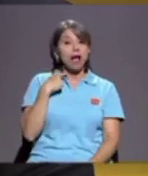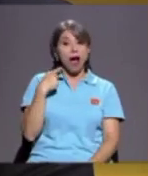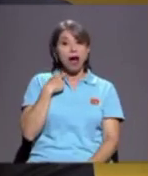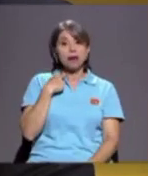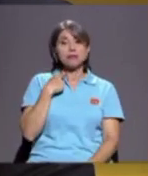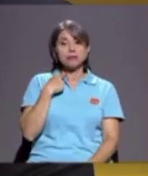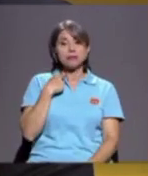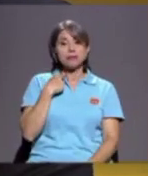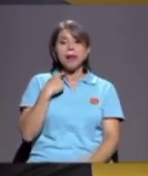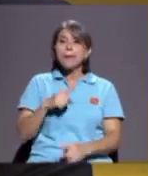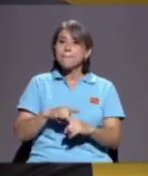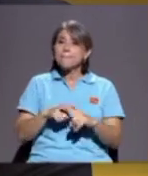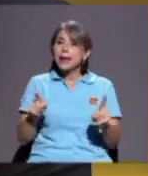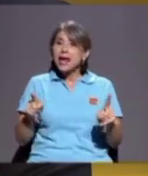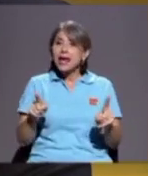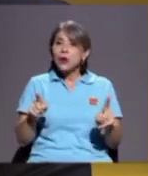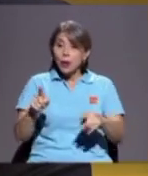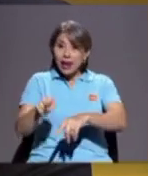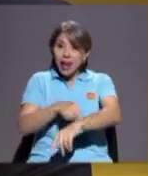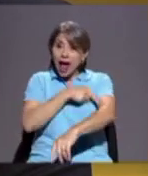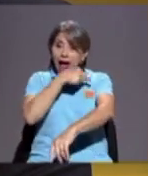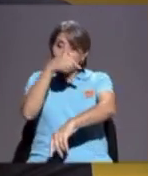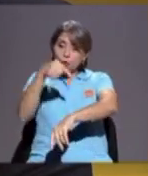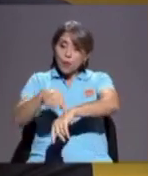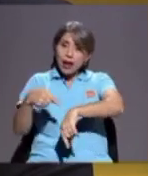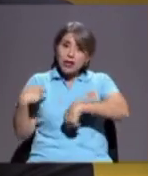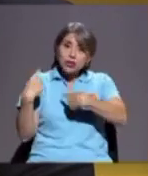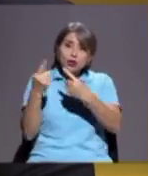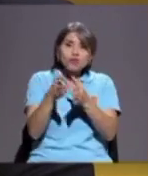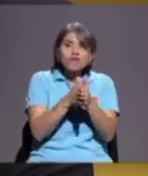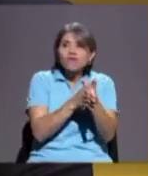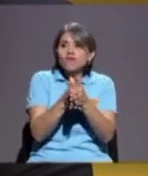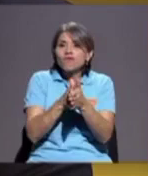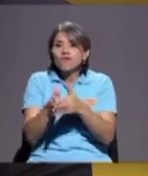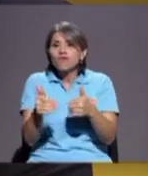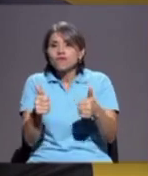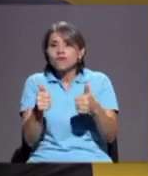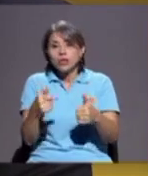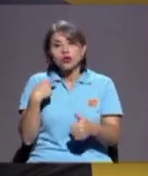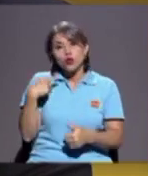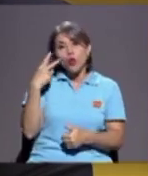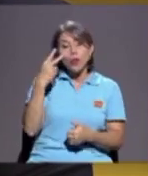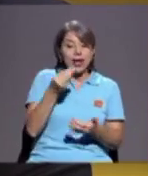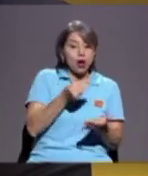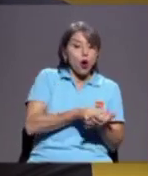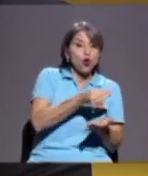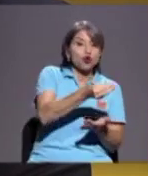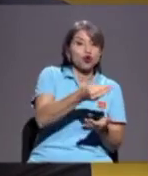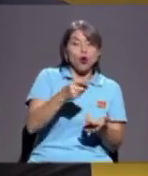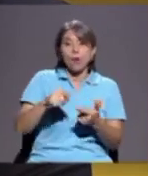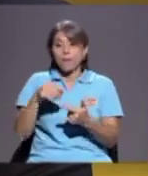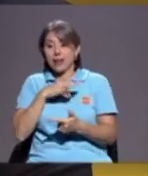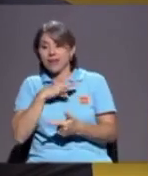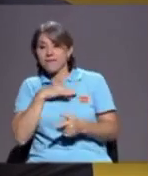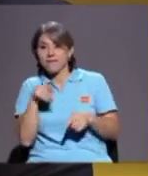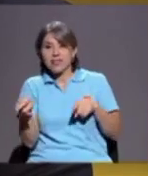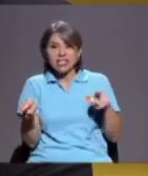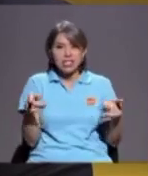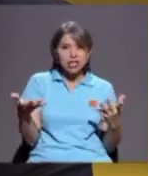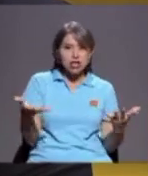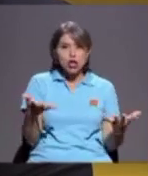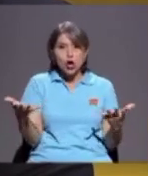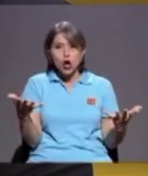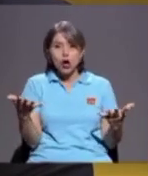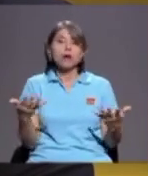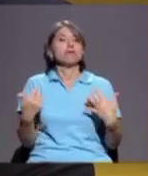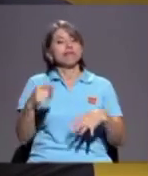Pero el rendimiento a largo plazo, ¿verdad?, si uno ve el costo-beneficio de eso, sin duda alguna, sería una